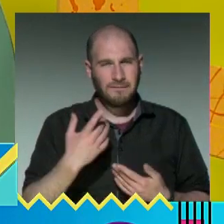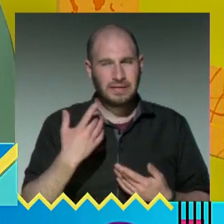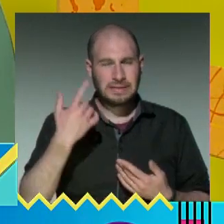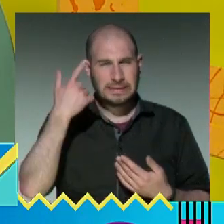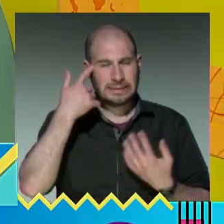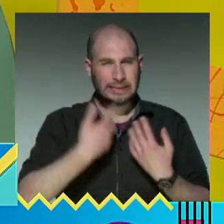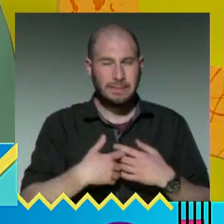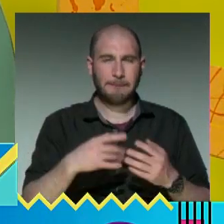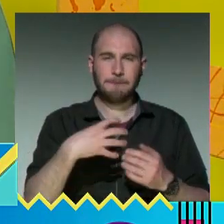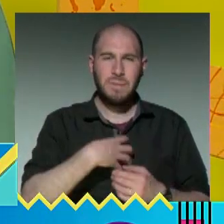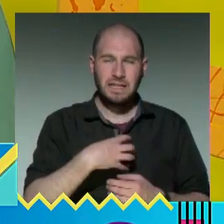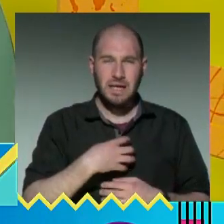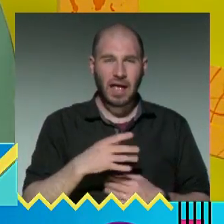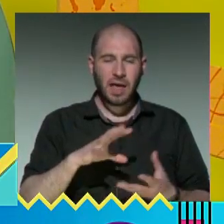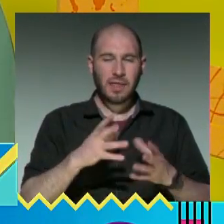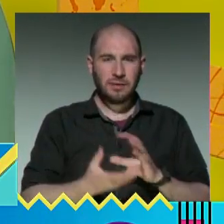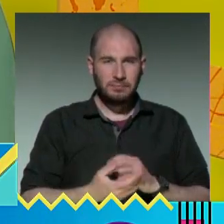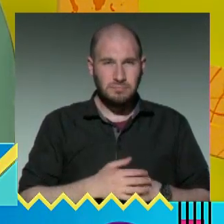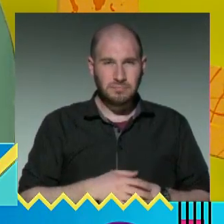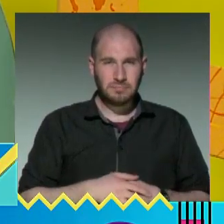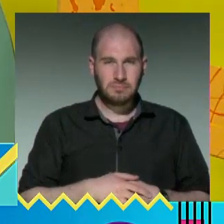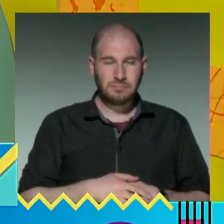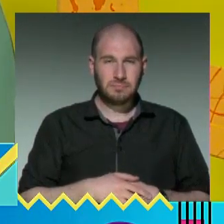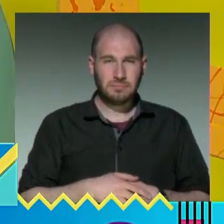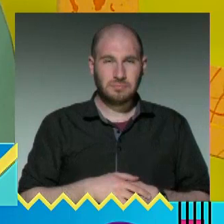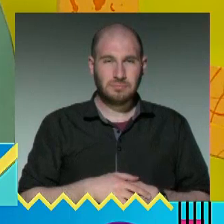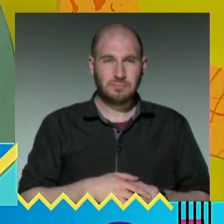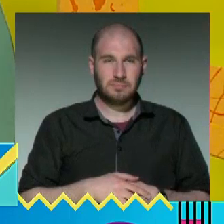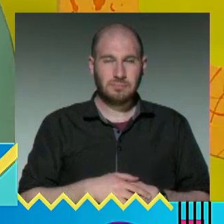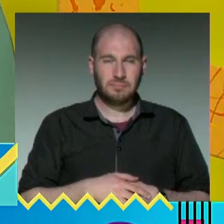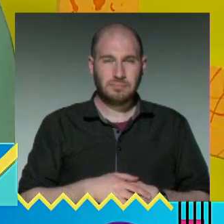a currículas que se adecúen a la